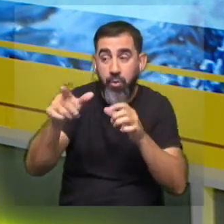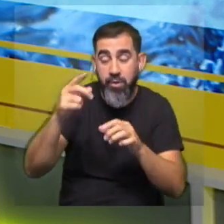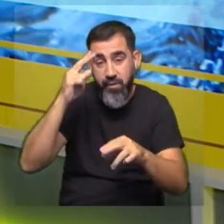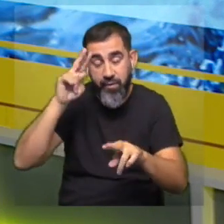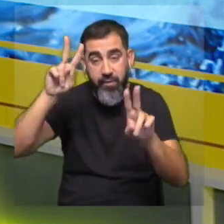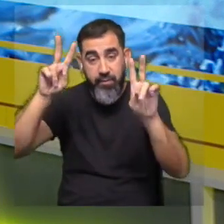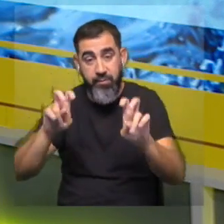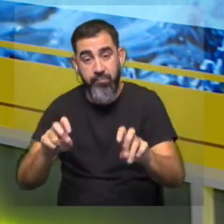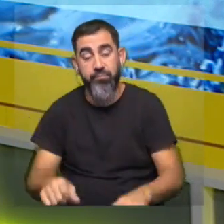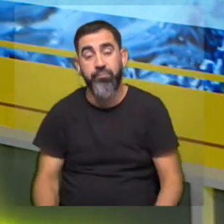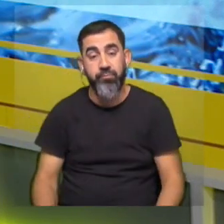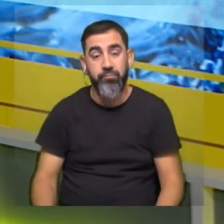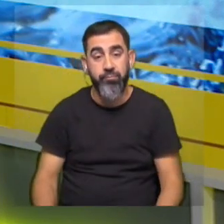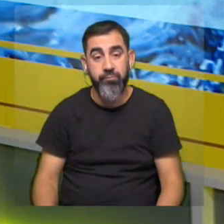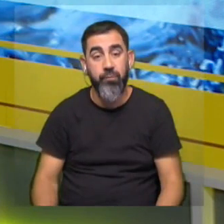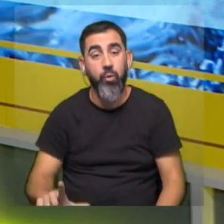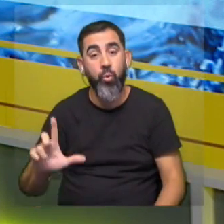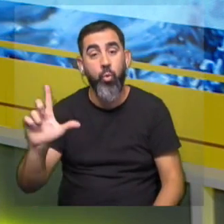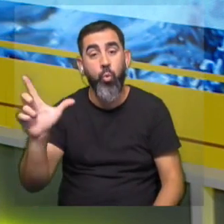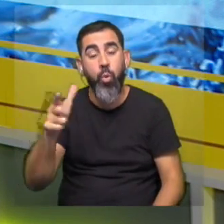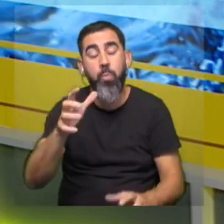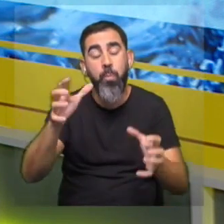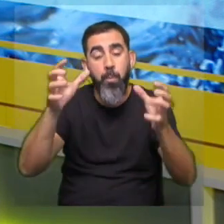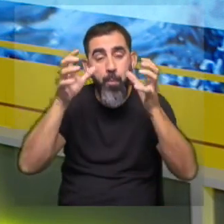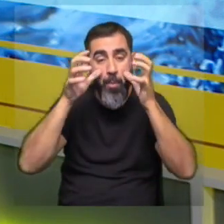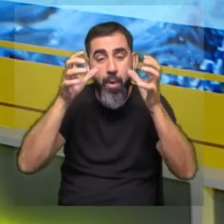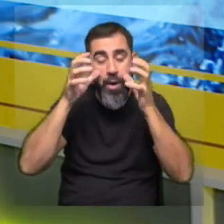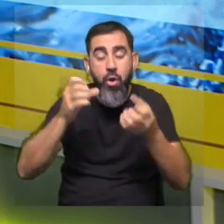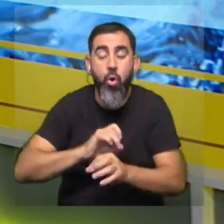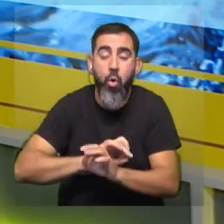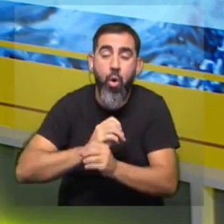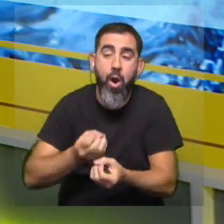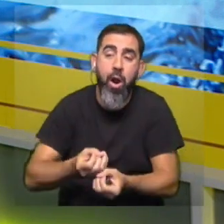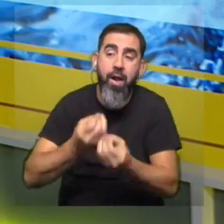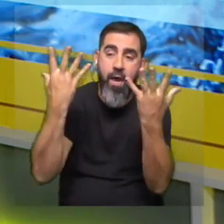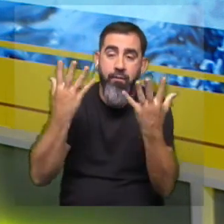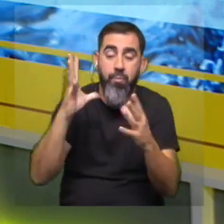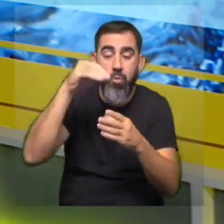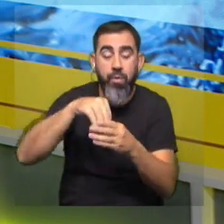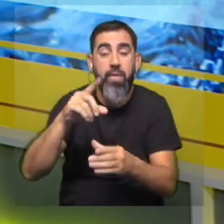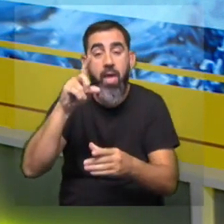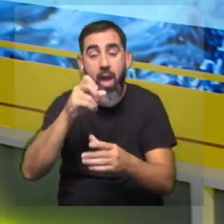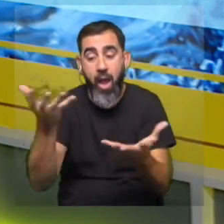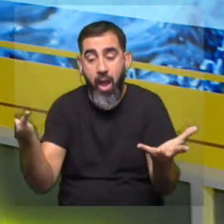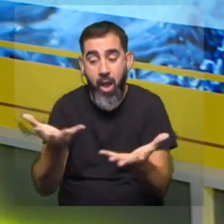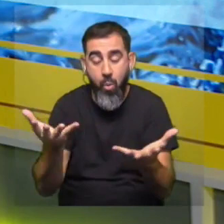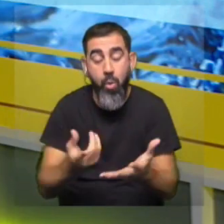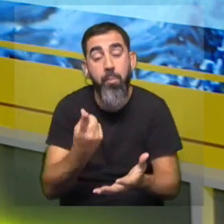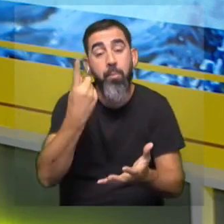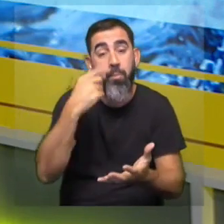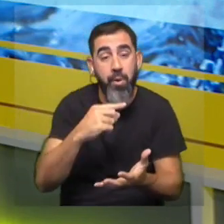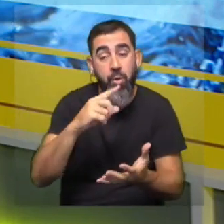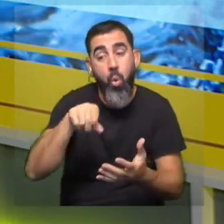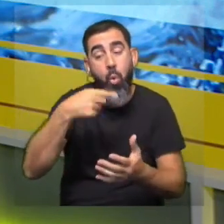trialometanos. No hay entonces un riesgo inminente por el aumento de los trialometanos en el agua que hoy provee OCE, pero es